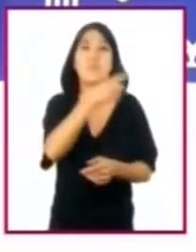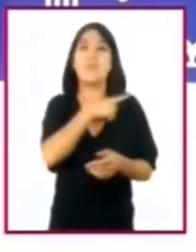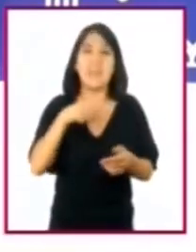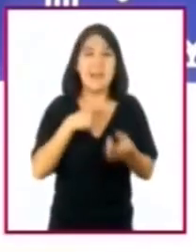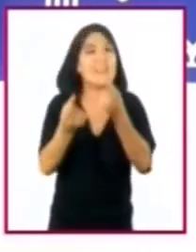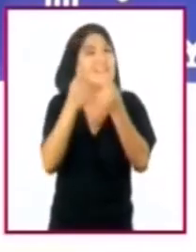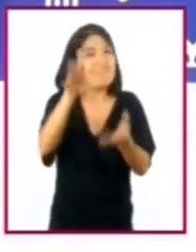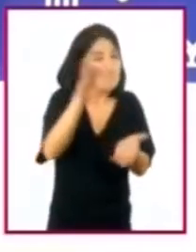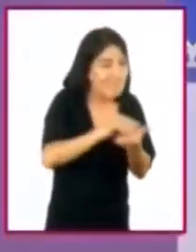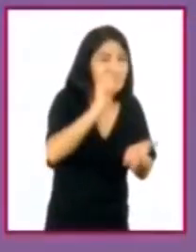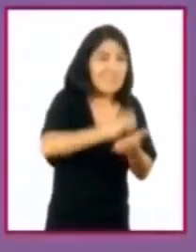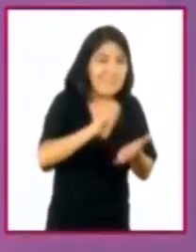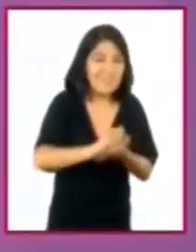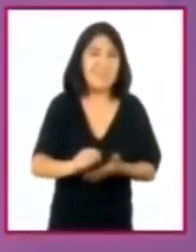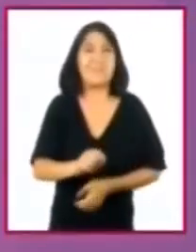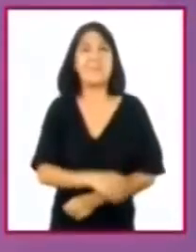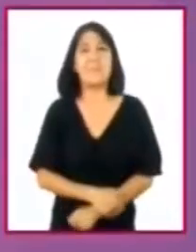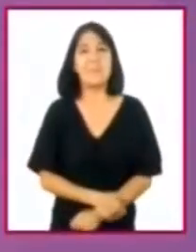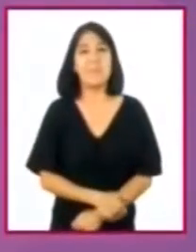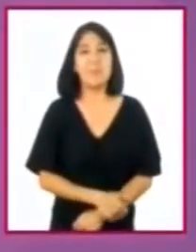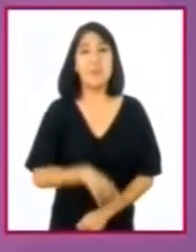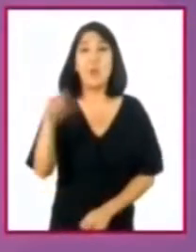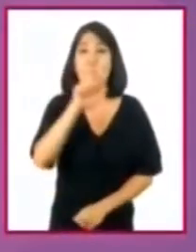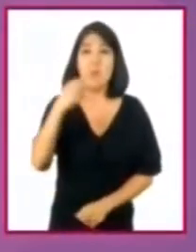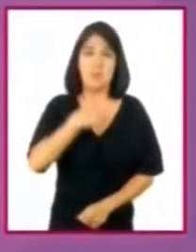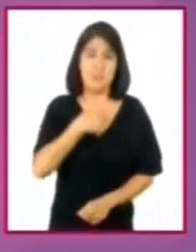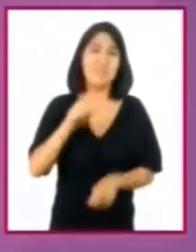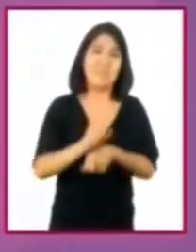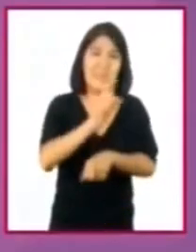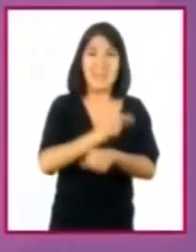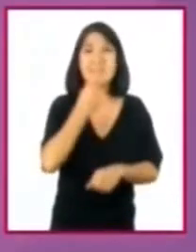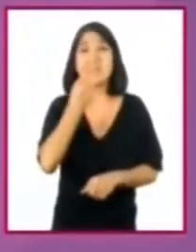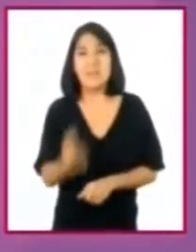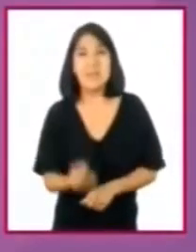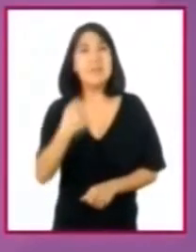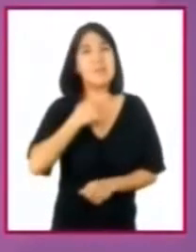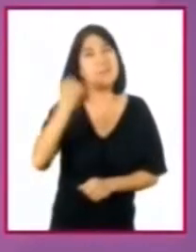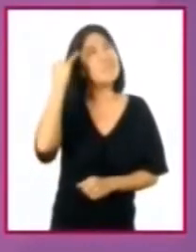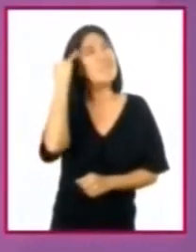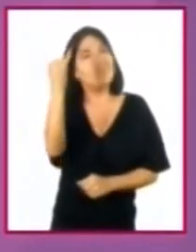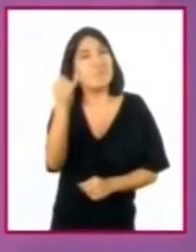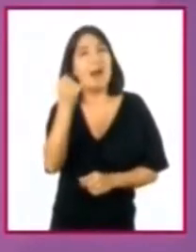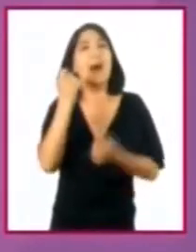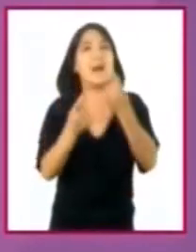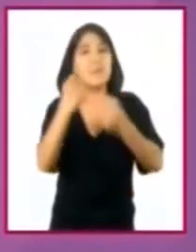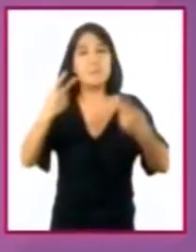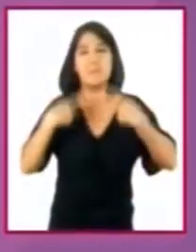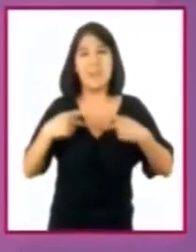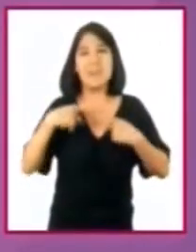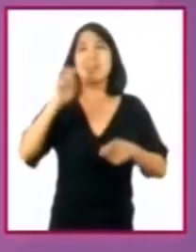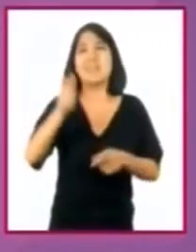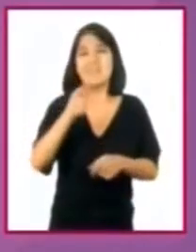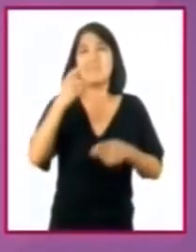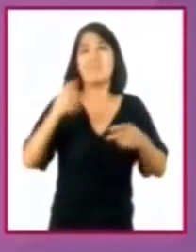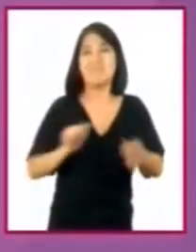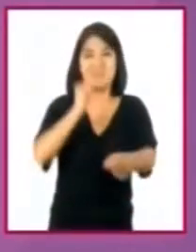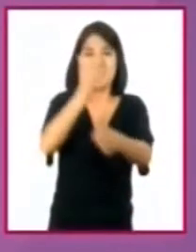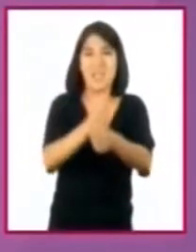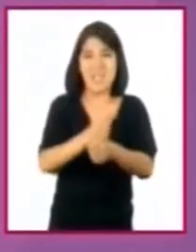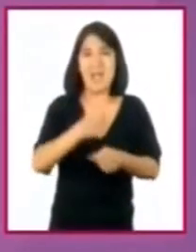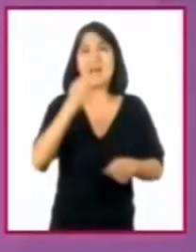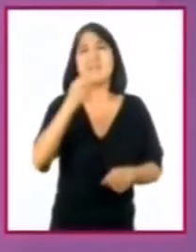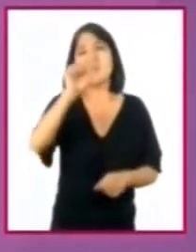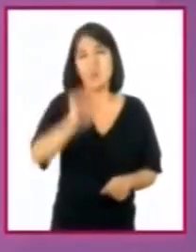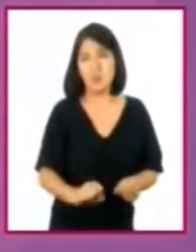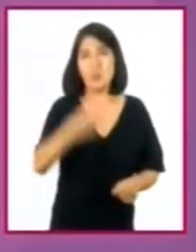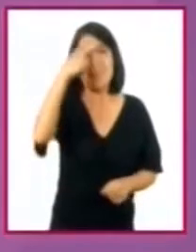algunas notas. Cuando era niño, me imaginaba cómo vivían las personas que habitaban algunas ciudades mesoamericanas, como